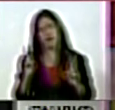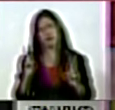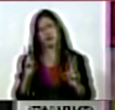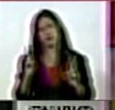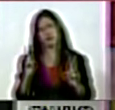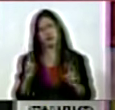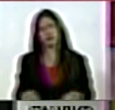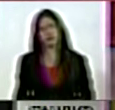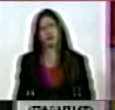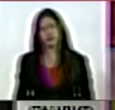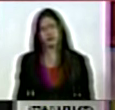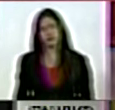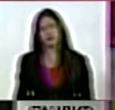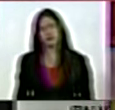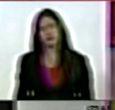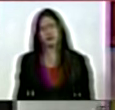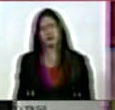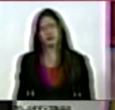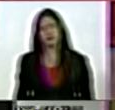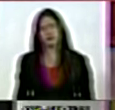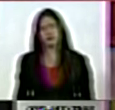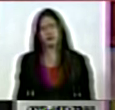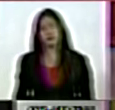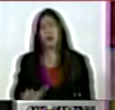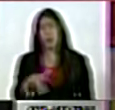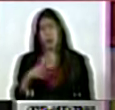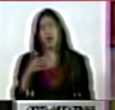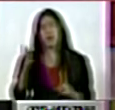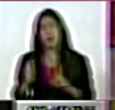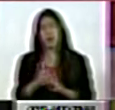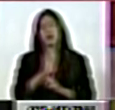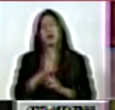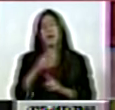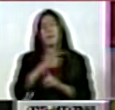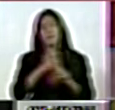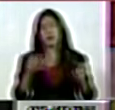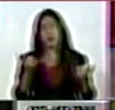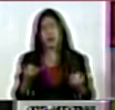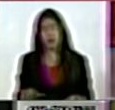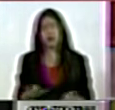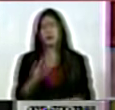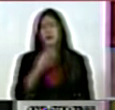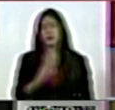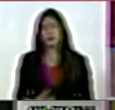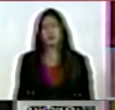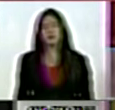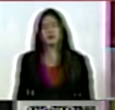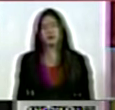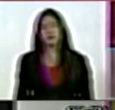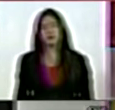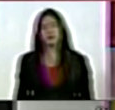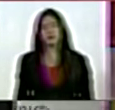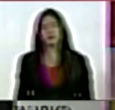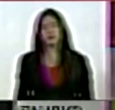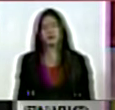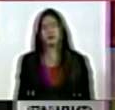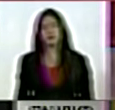Ojalá. Más temprano que tarde podamos lograrlo. Mientras tanto, como decía Ho Chi